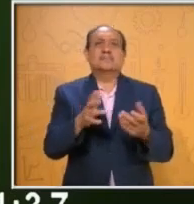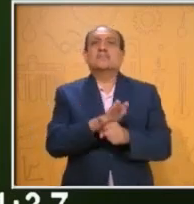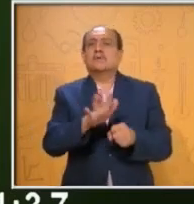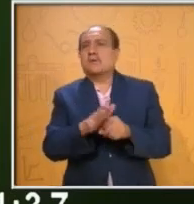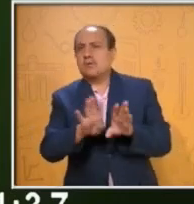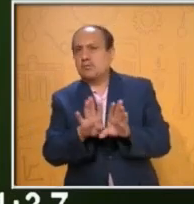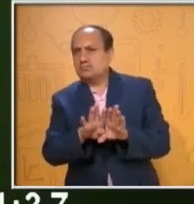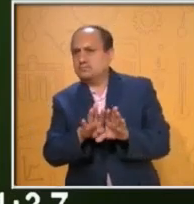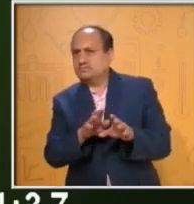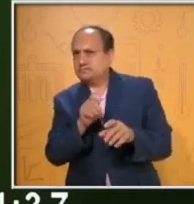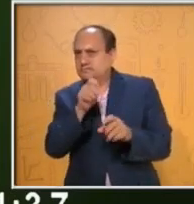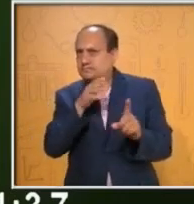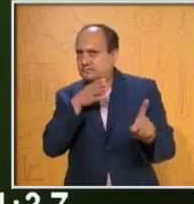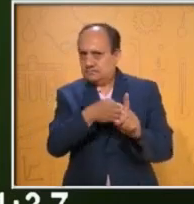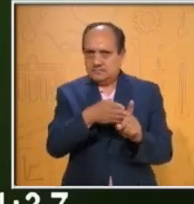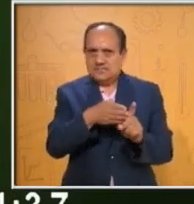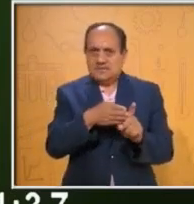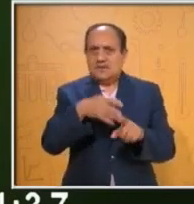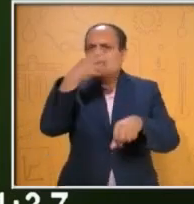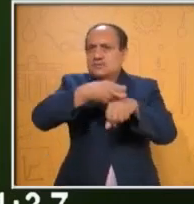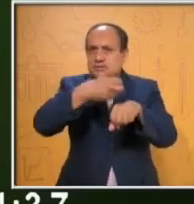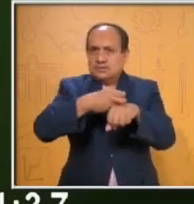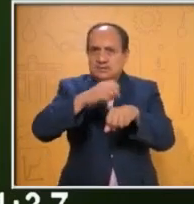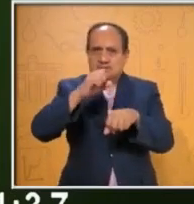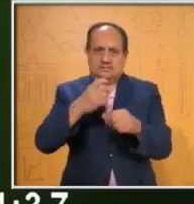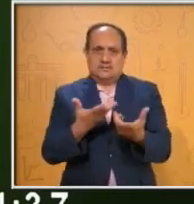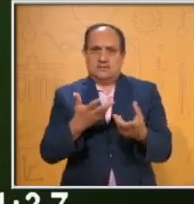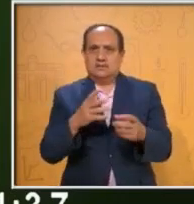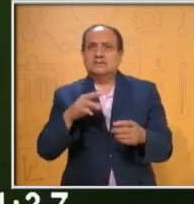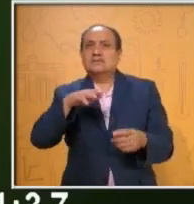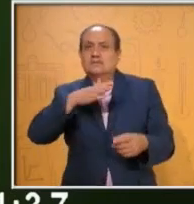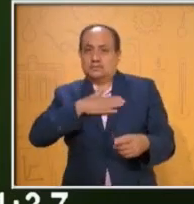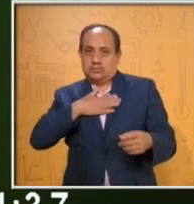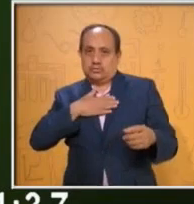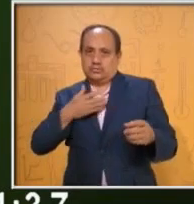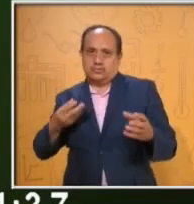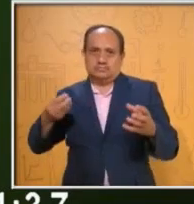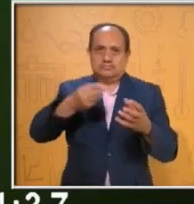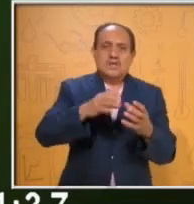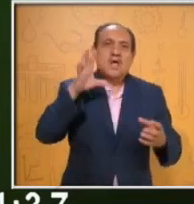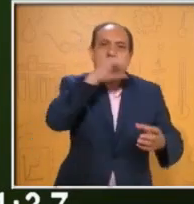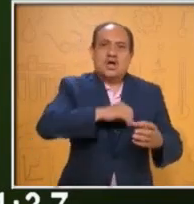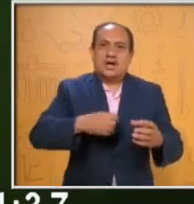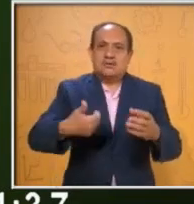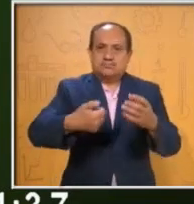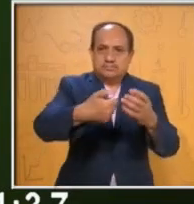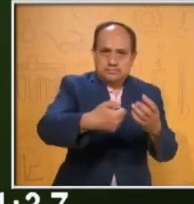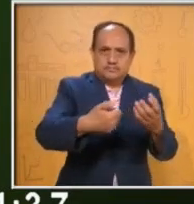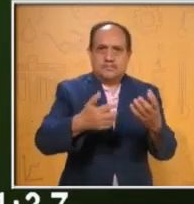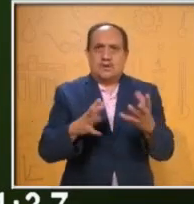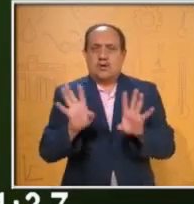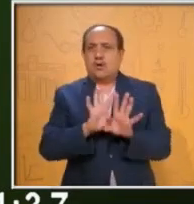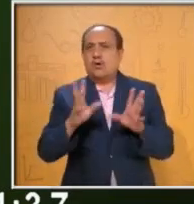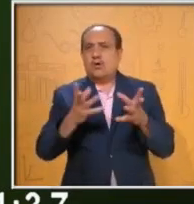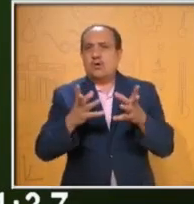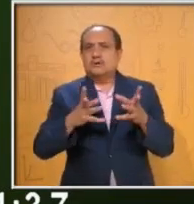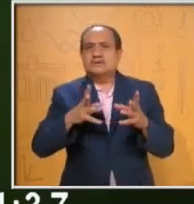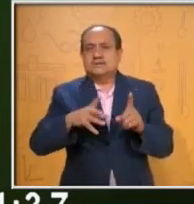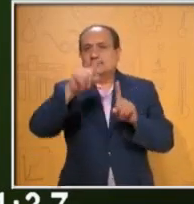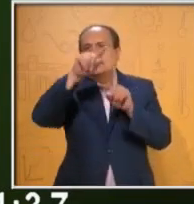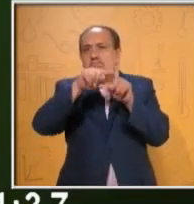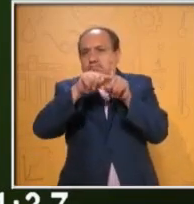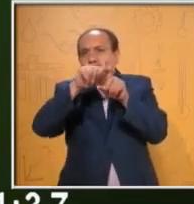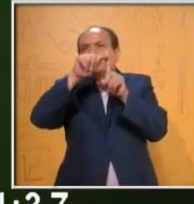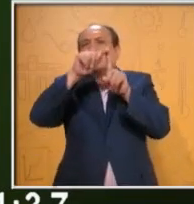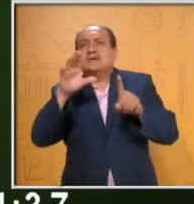de hielo está en estado sólido. Así y es. Cuando nosotros le aplicamos calor o cuando está haciendo una temperatura muy